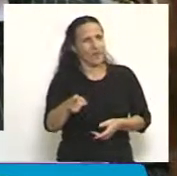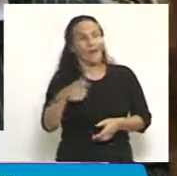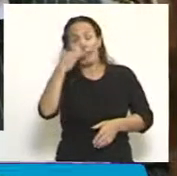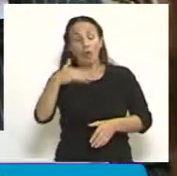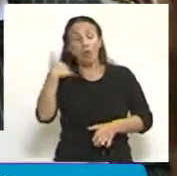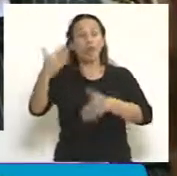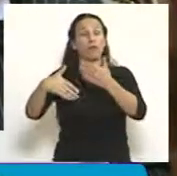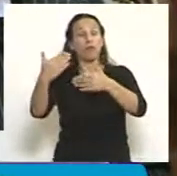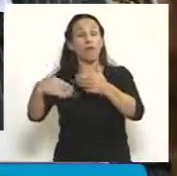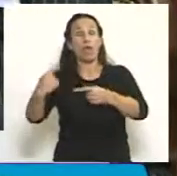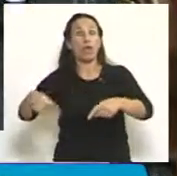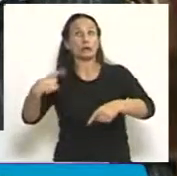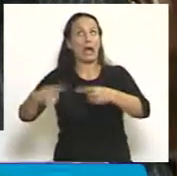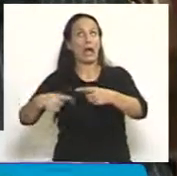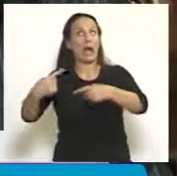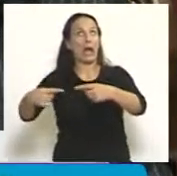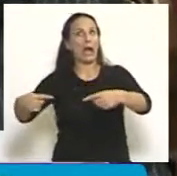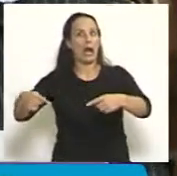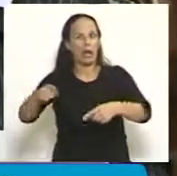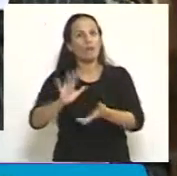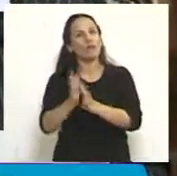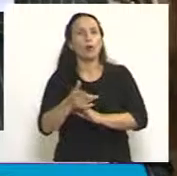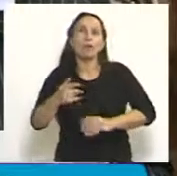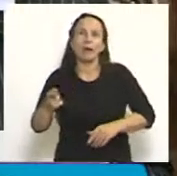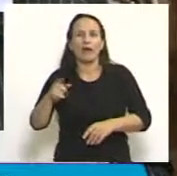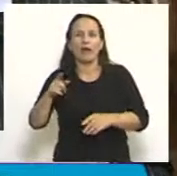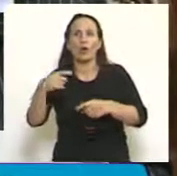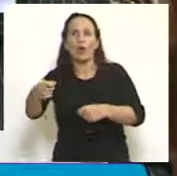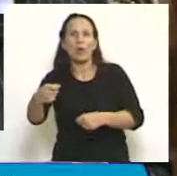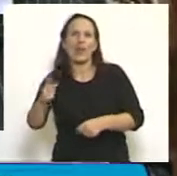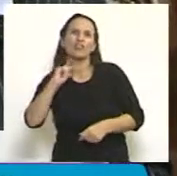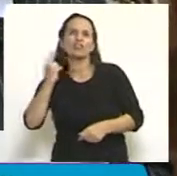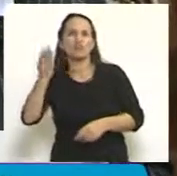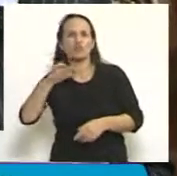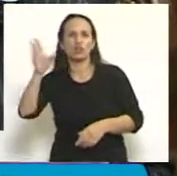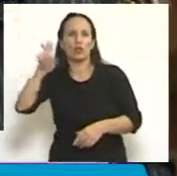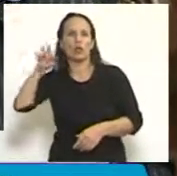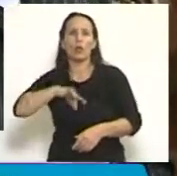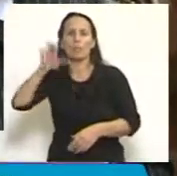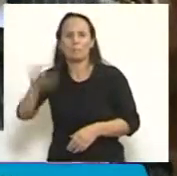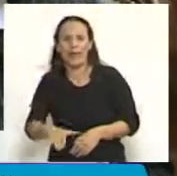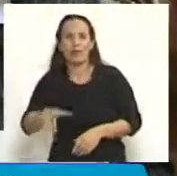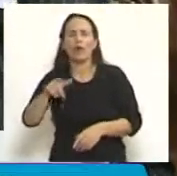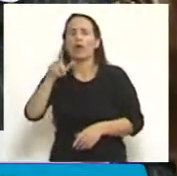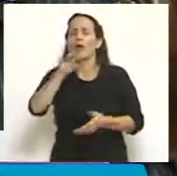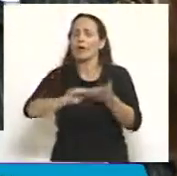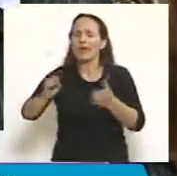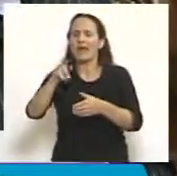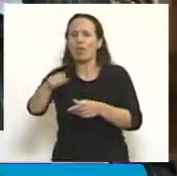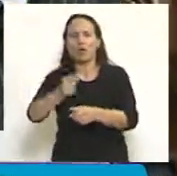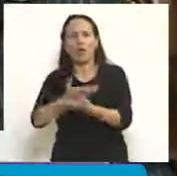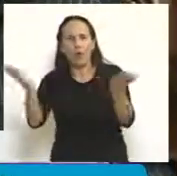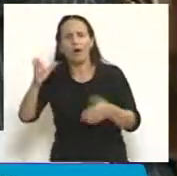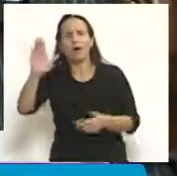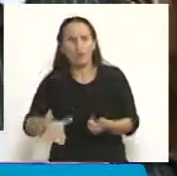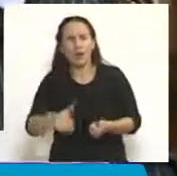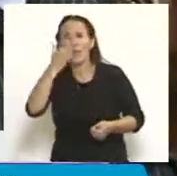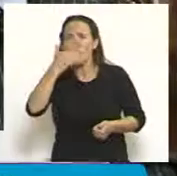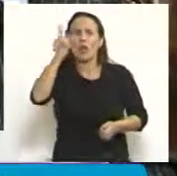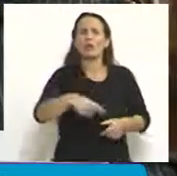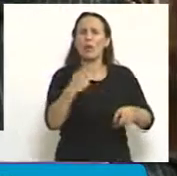en lo particular y en lo que se señala respecto de la poca claridad en las designaciones, si no interpreté bien alguna de